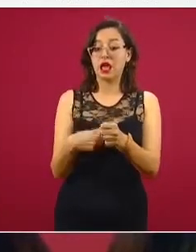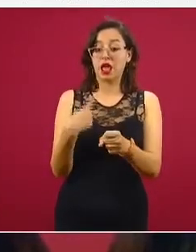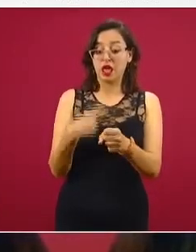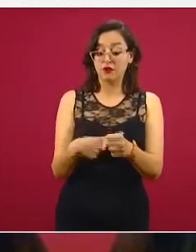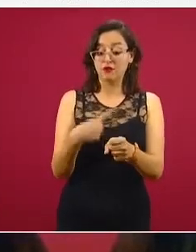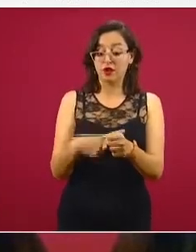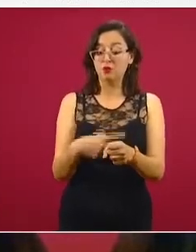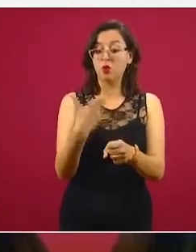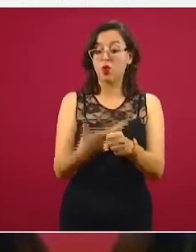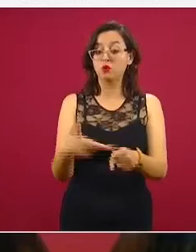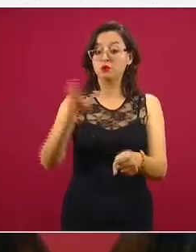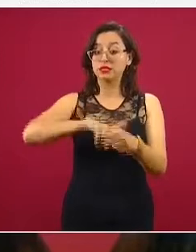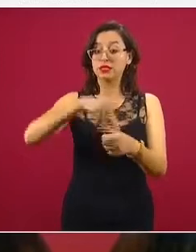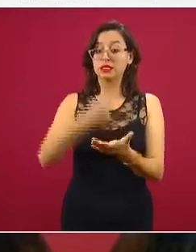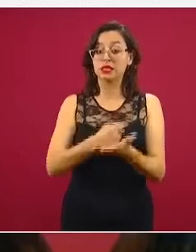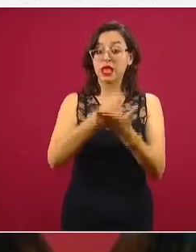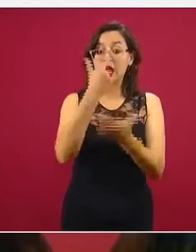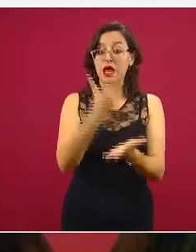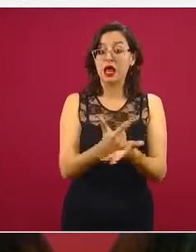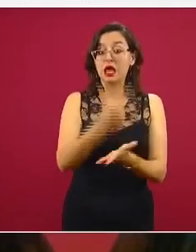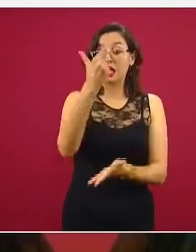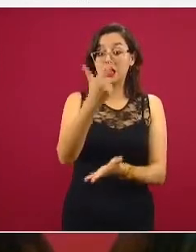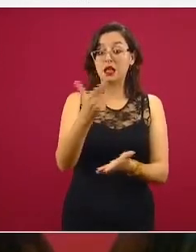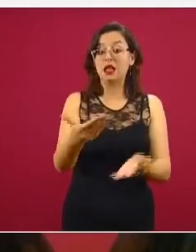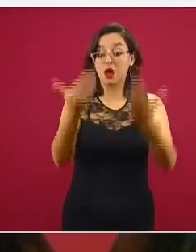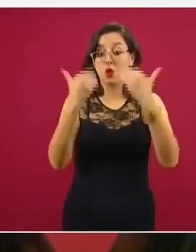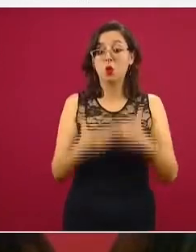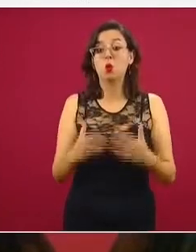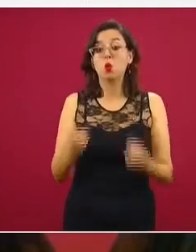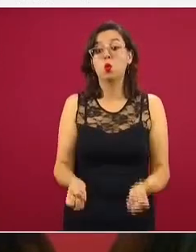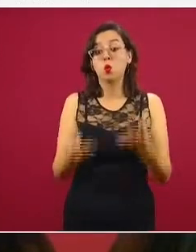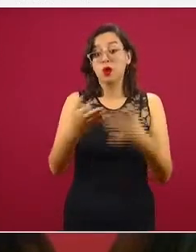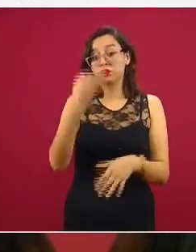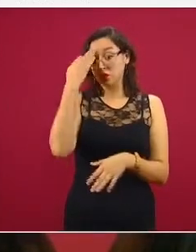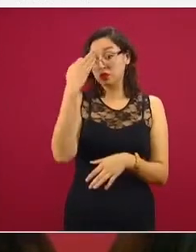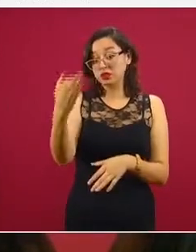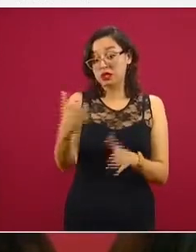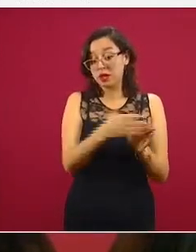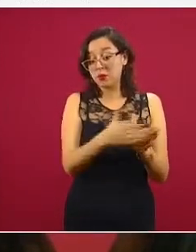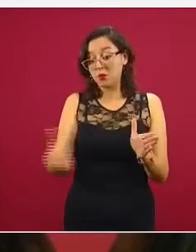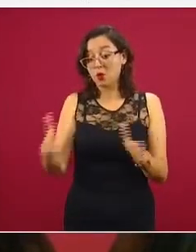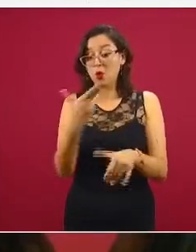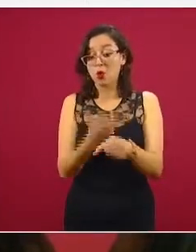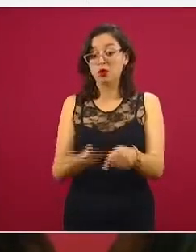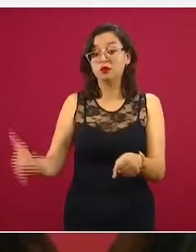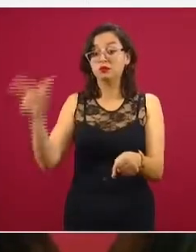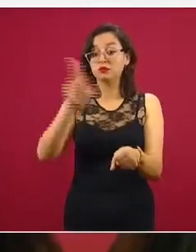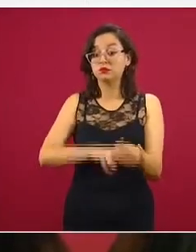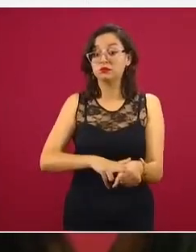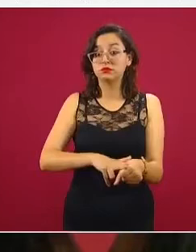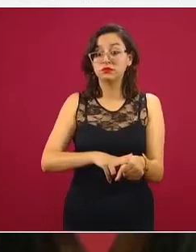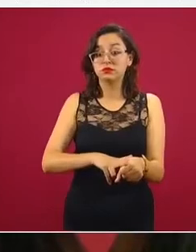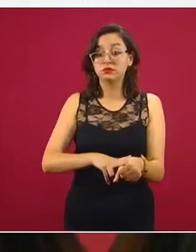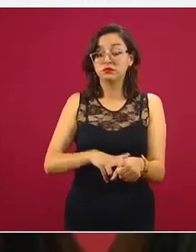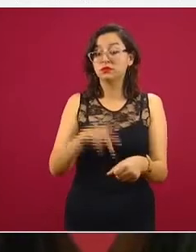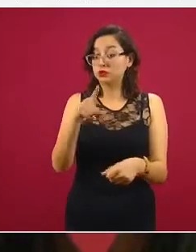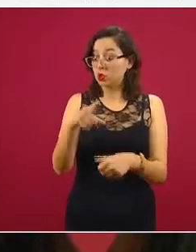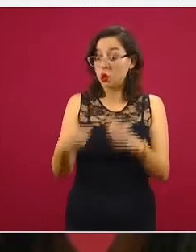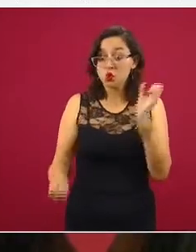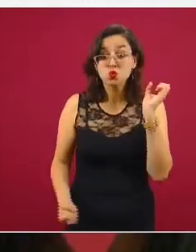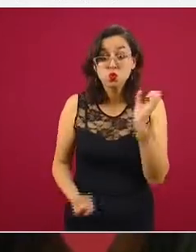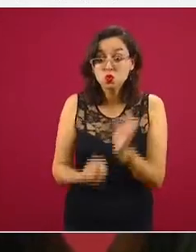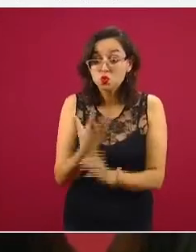Esta ya considera la duración de la hospitalización. Ojo, no se interprete como nuevos